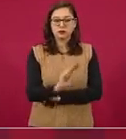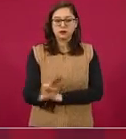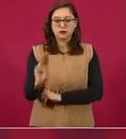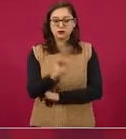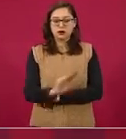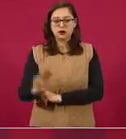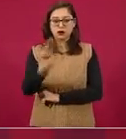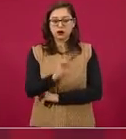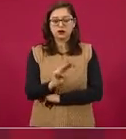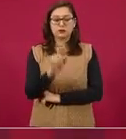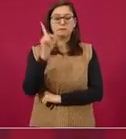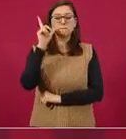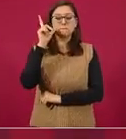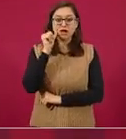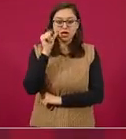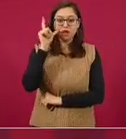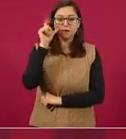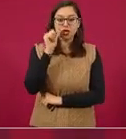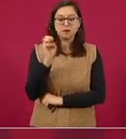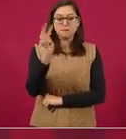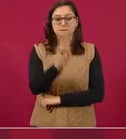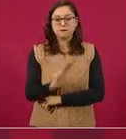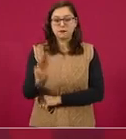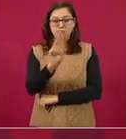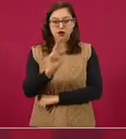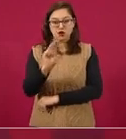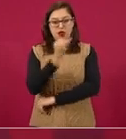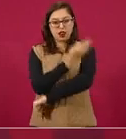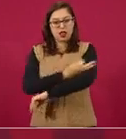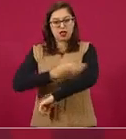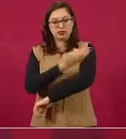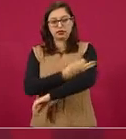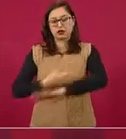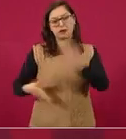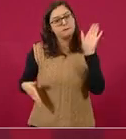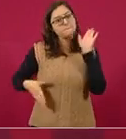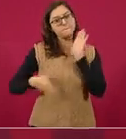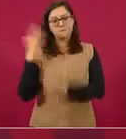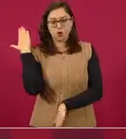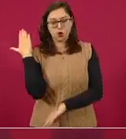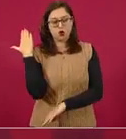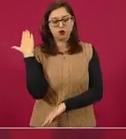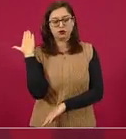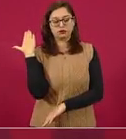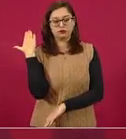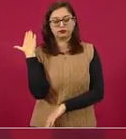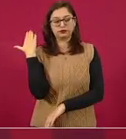pasado mañana, por la tarde, porque el jueves